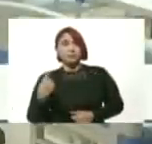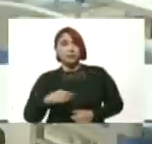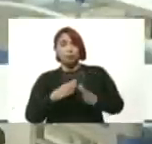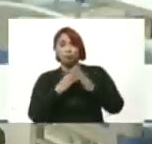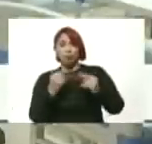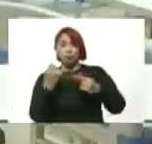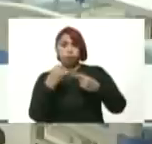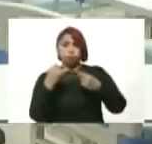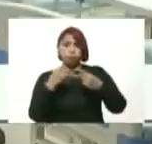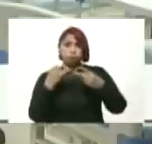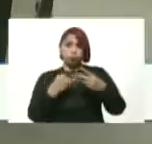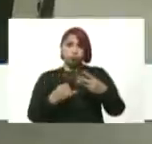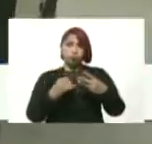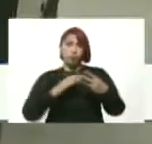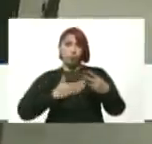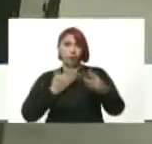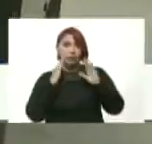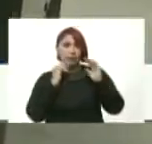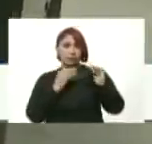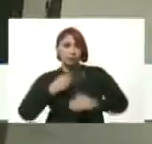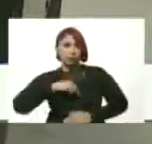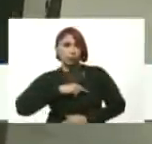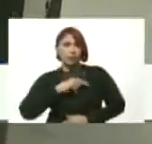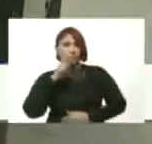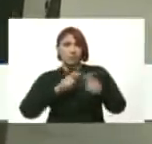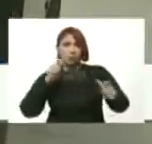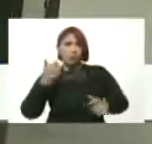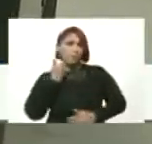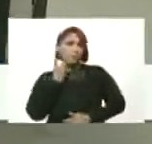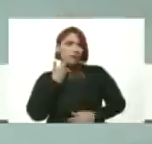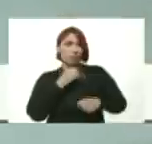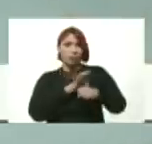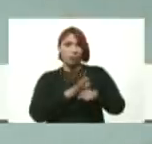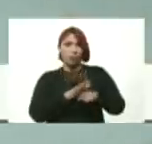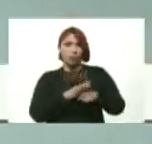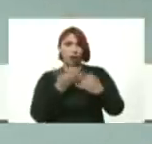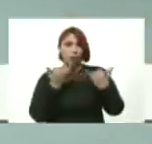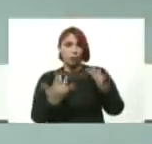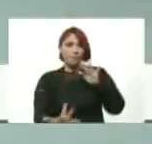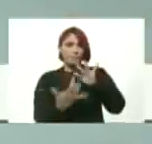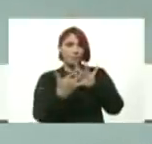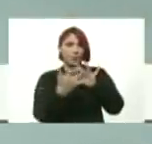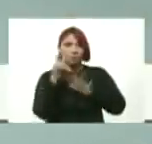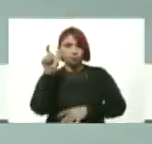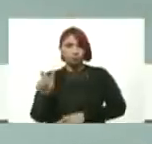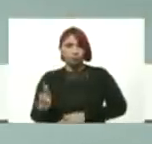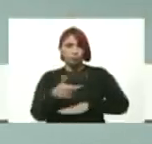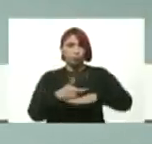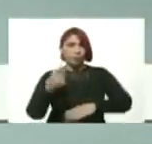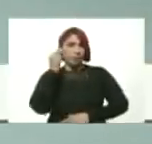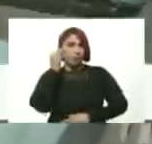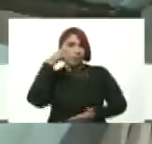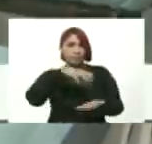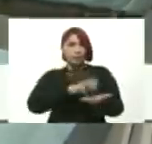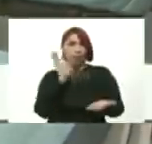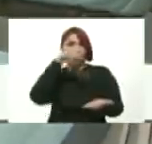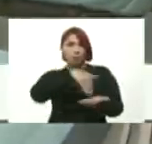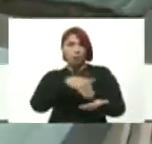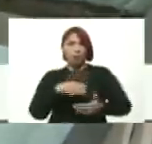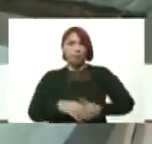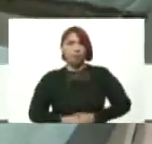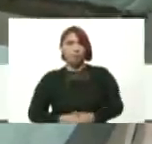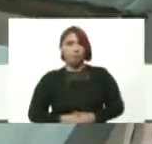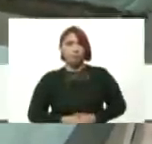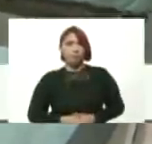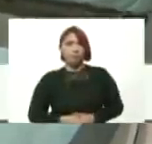estas herramientas para poder atender a nuestros pacientes de kobe te paso a nuestra ciudadana gobernadora del estado aragua para